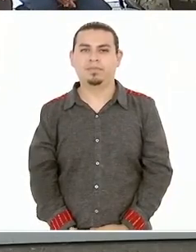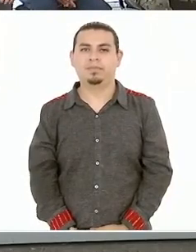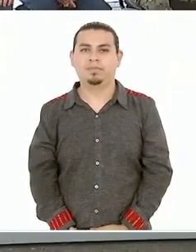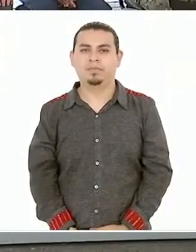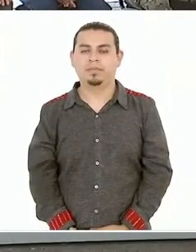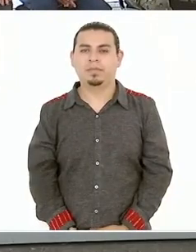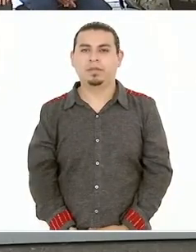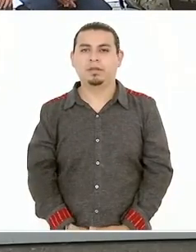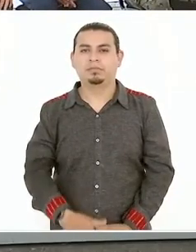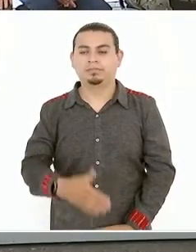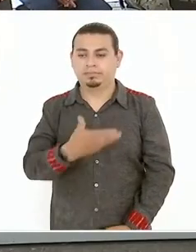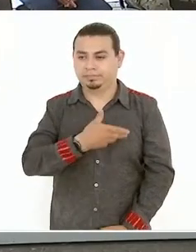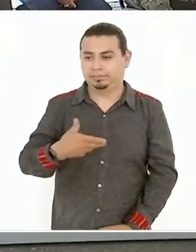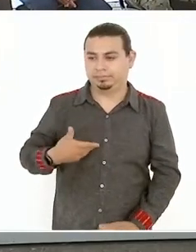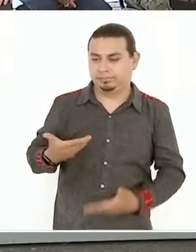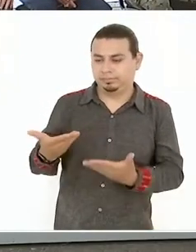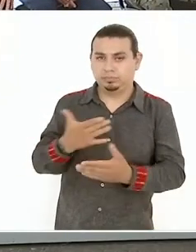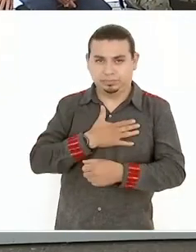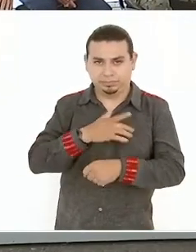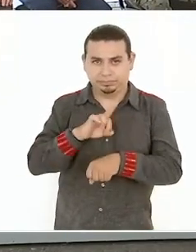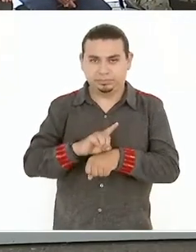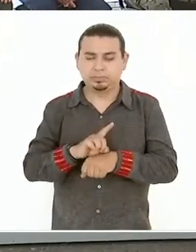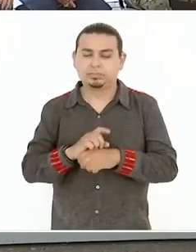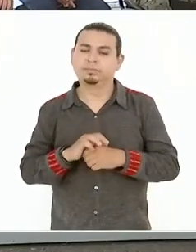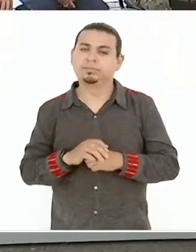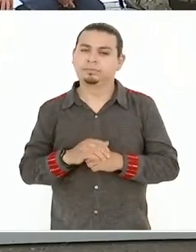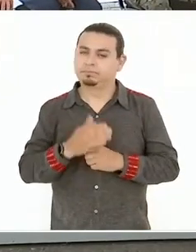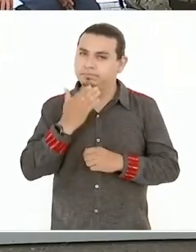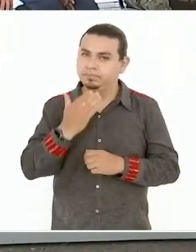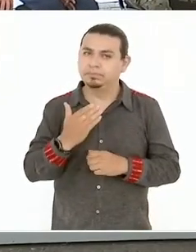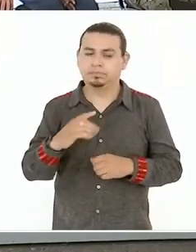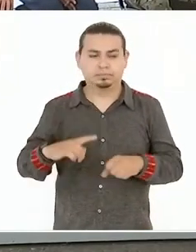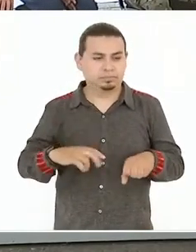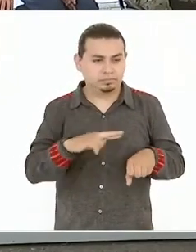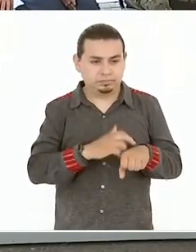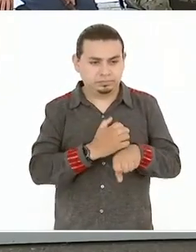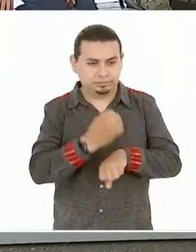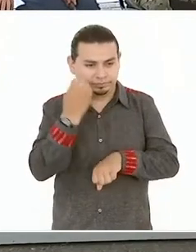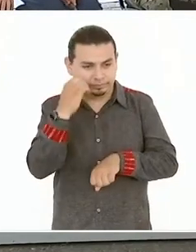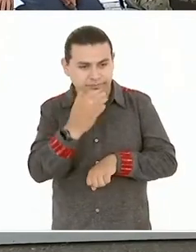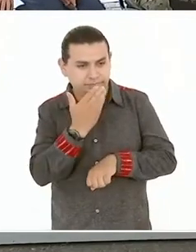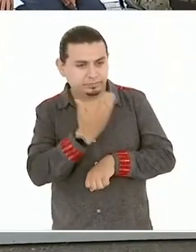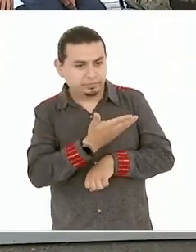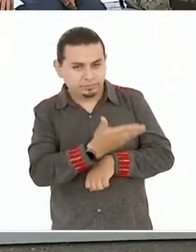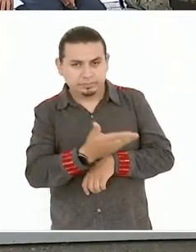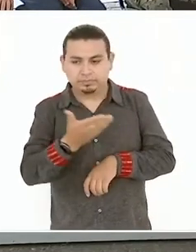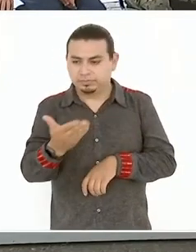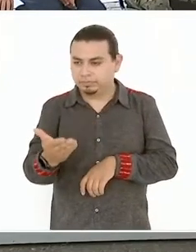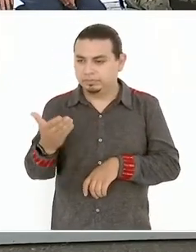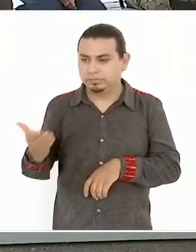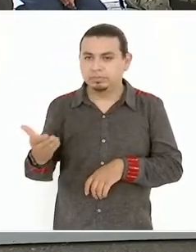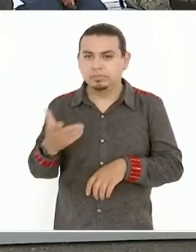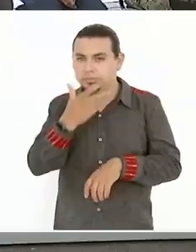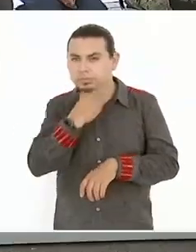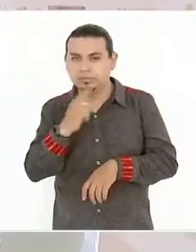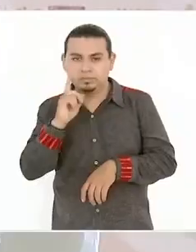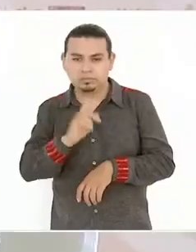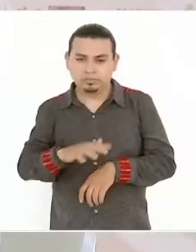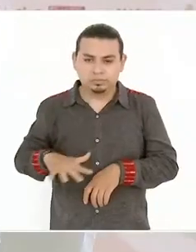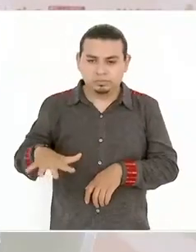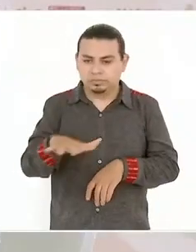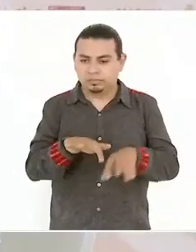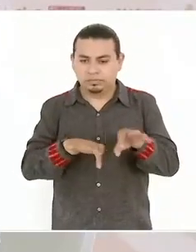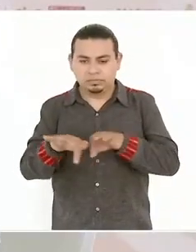Muy buenos días, señor presidente de la República, señor gobernador del estado de Oaxaca, compañeros